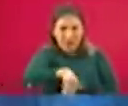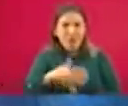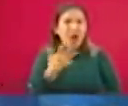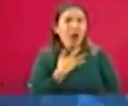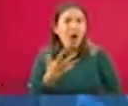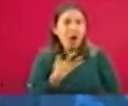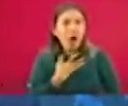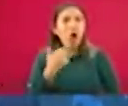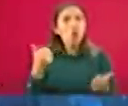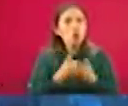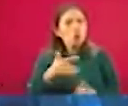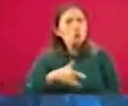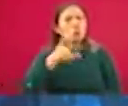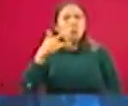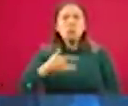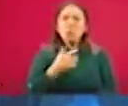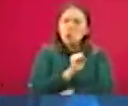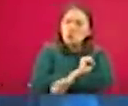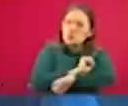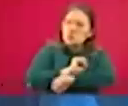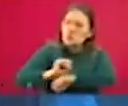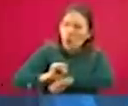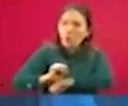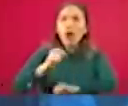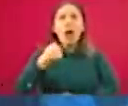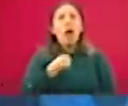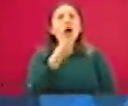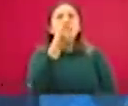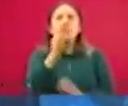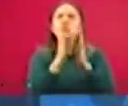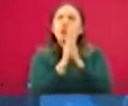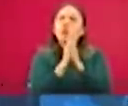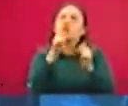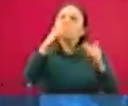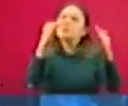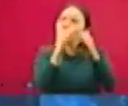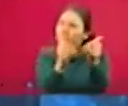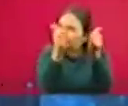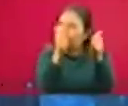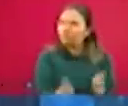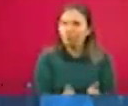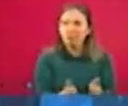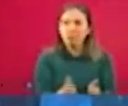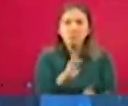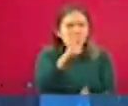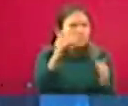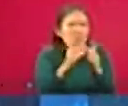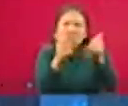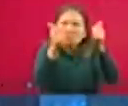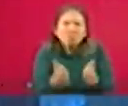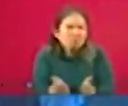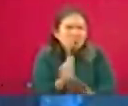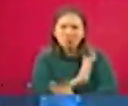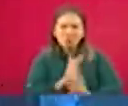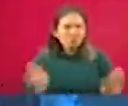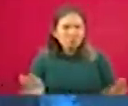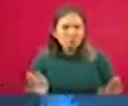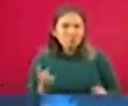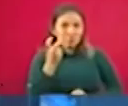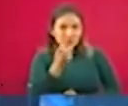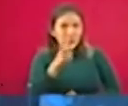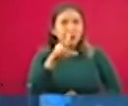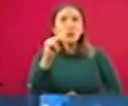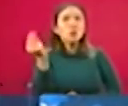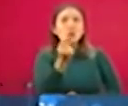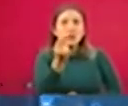es contar casos o contar eventos o contar pruebas positivas, pero es mucho más que eso. México, al igual que Estados Unidos, que Canadá,